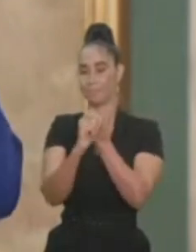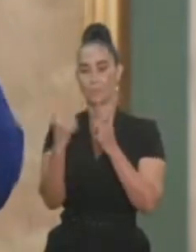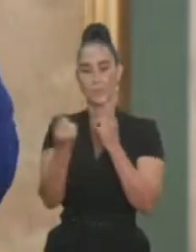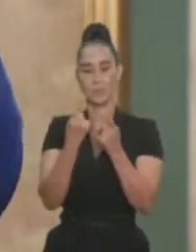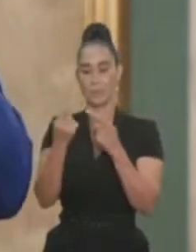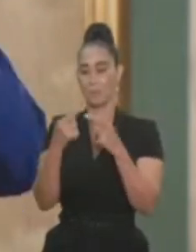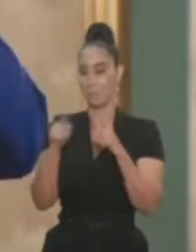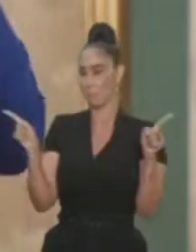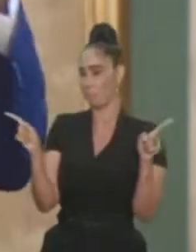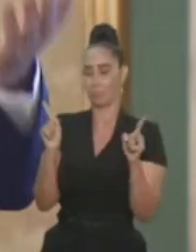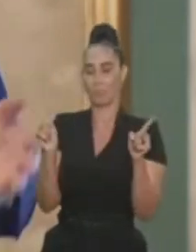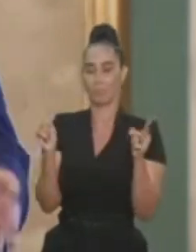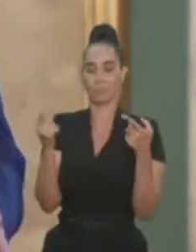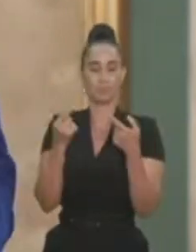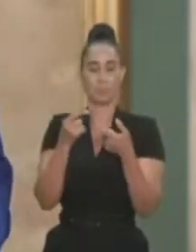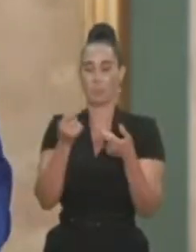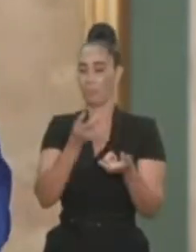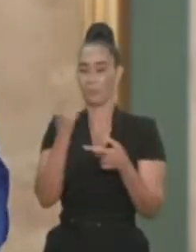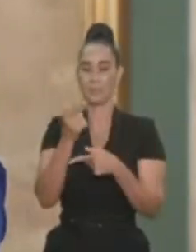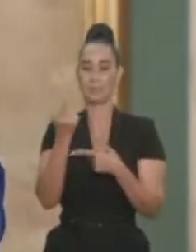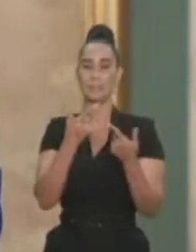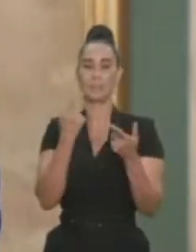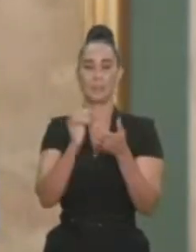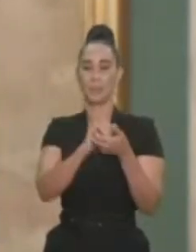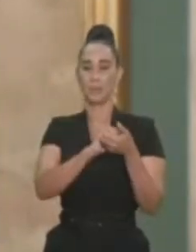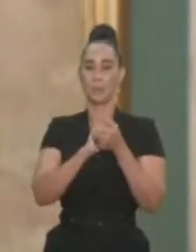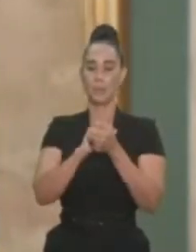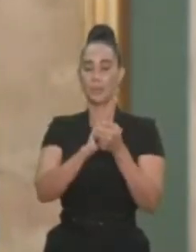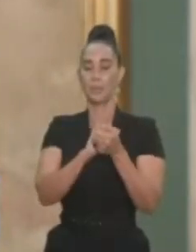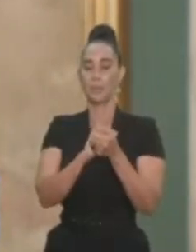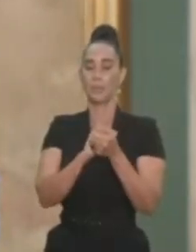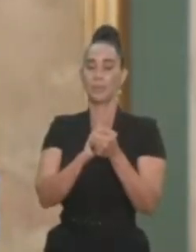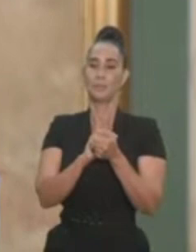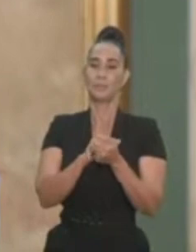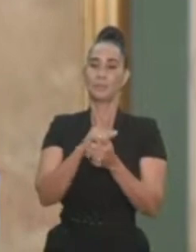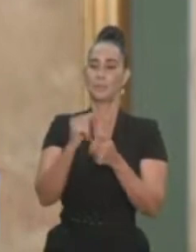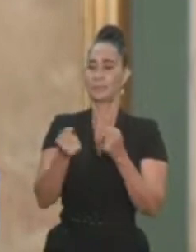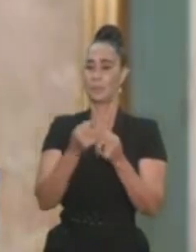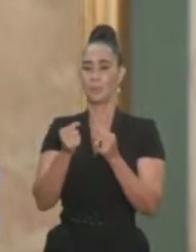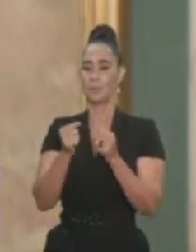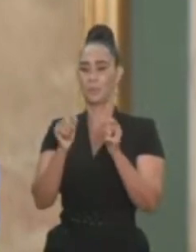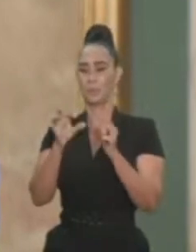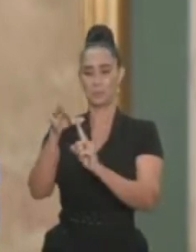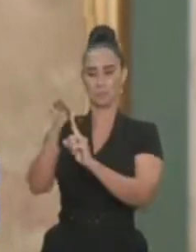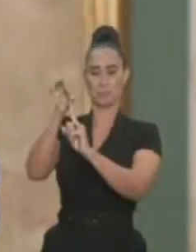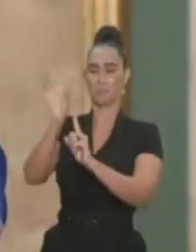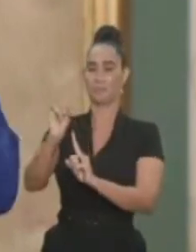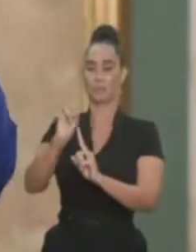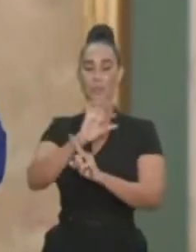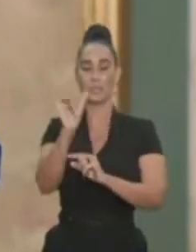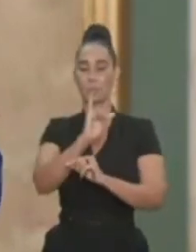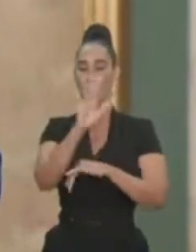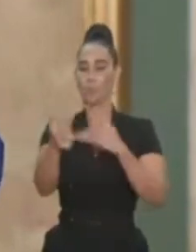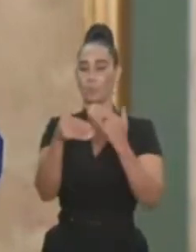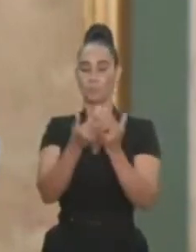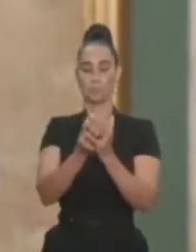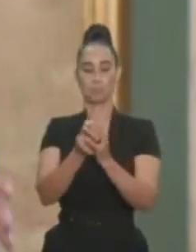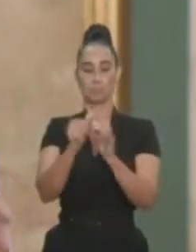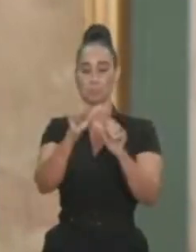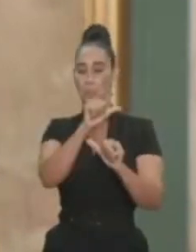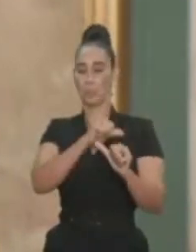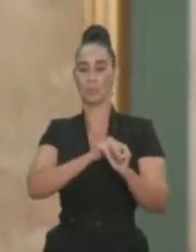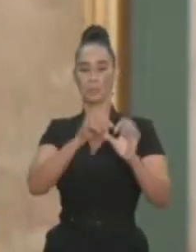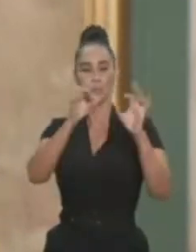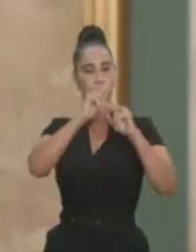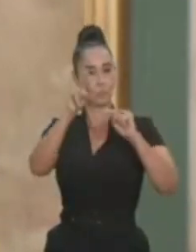ninguna diferencia. Orlando nunca tuvo ningún tipo de trato especial ni de comportamiento especial, lo